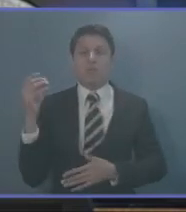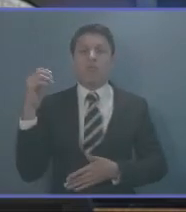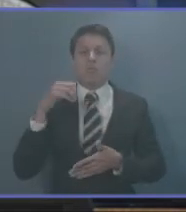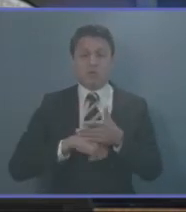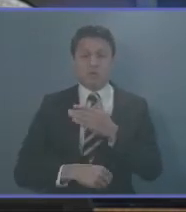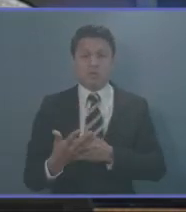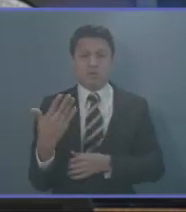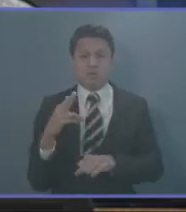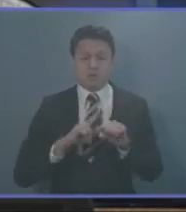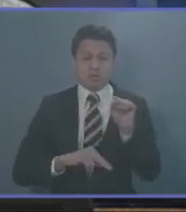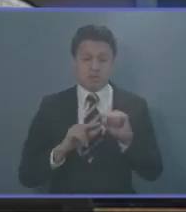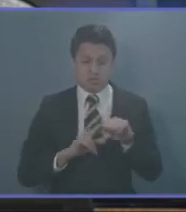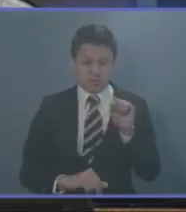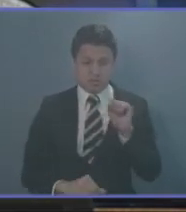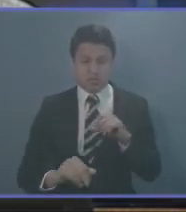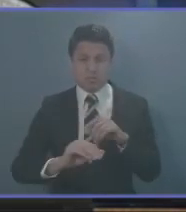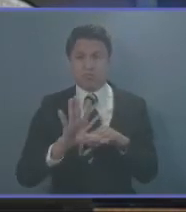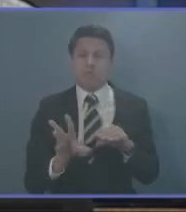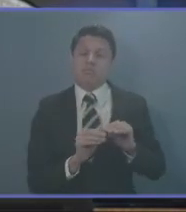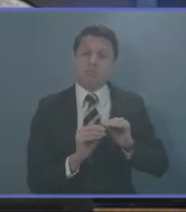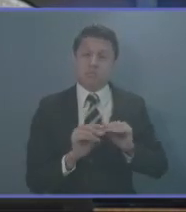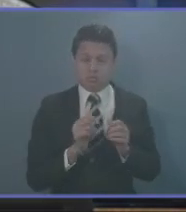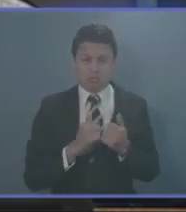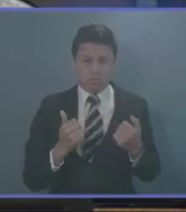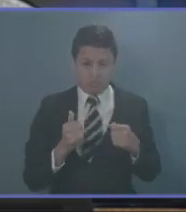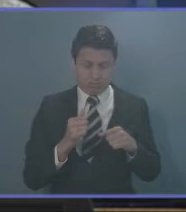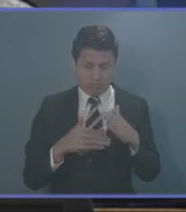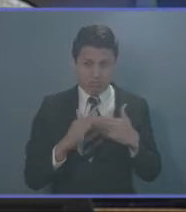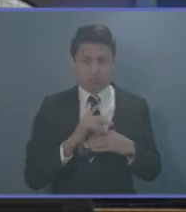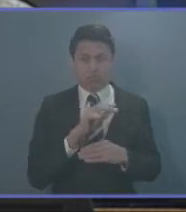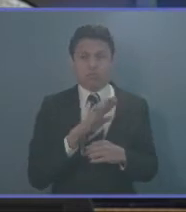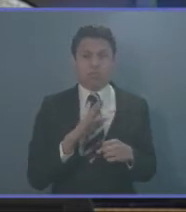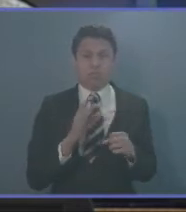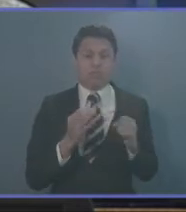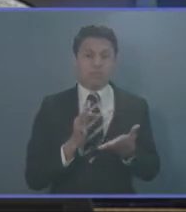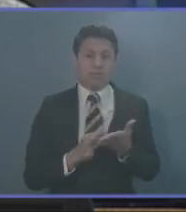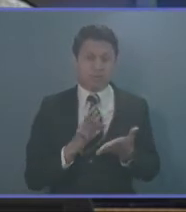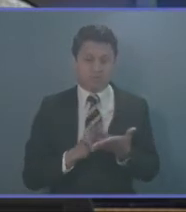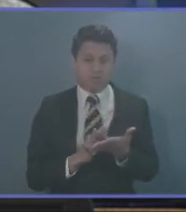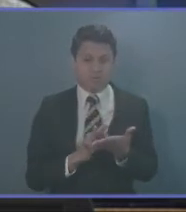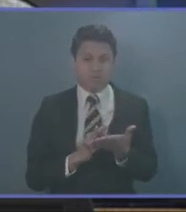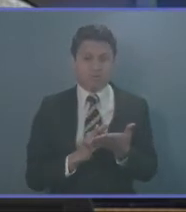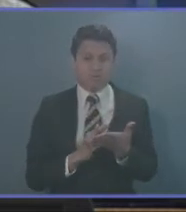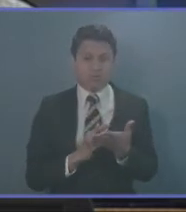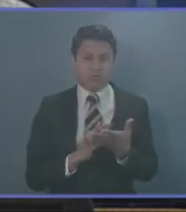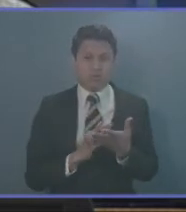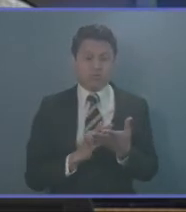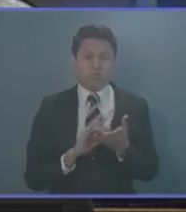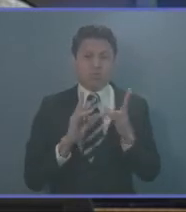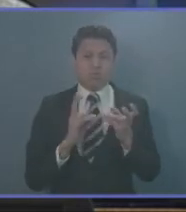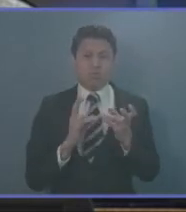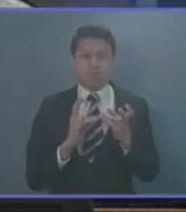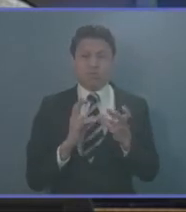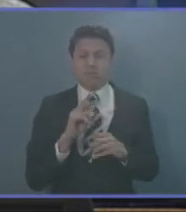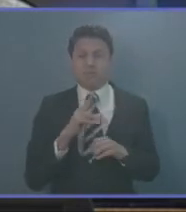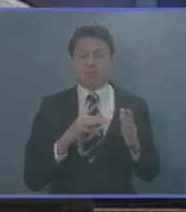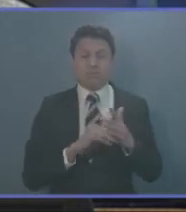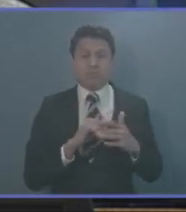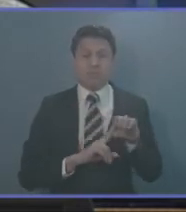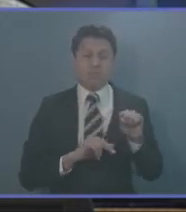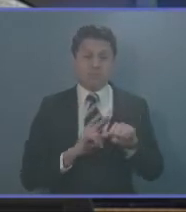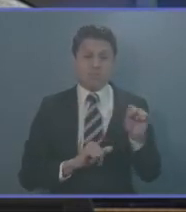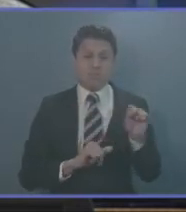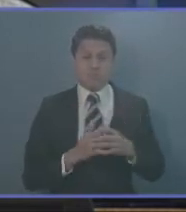15 dólares, más adicional por cada millar o fracción 25 centavos sobre exceso de 2.000